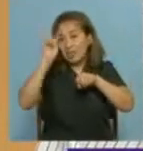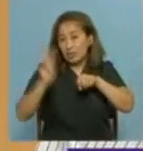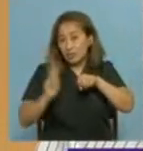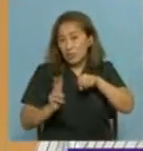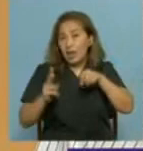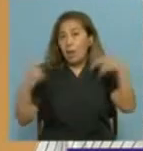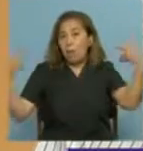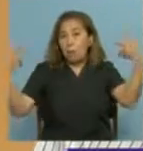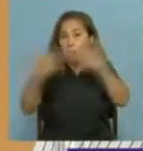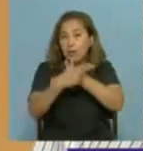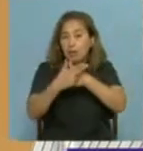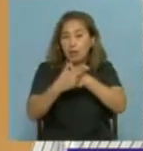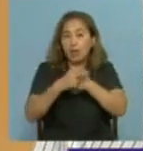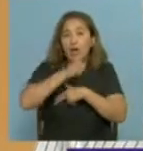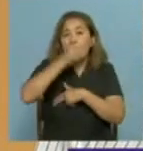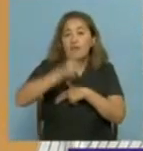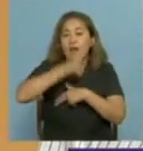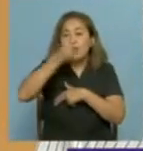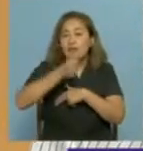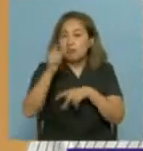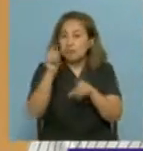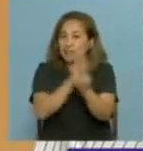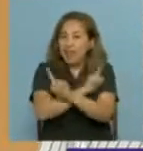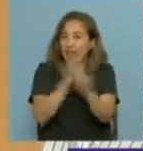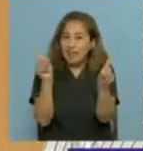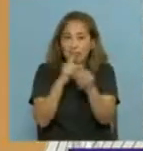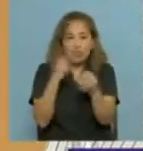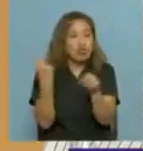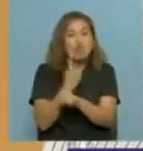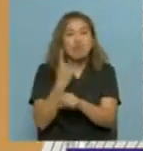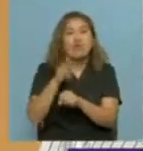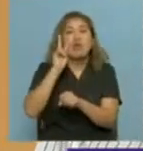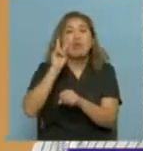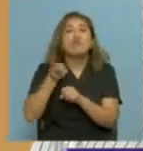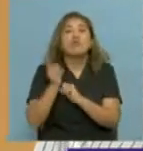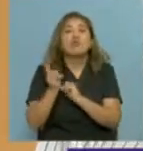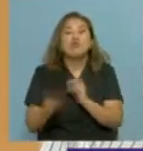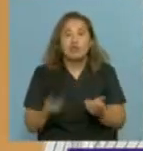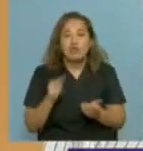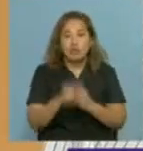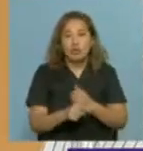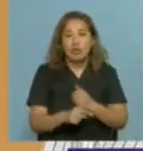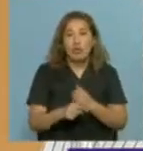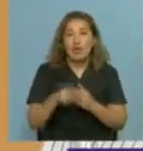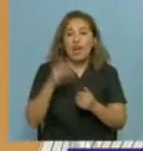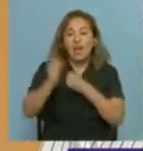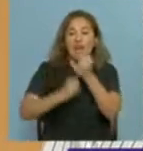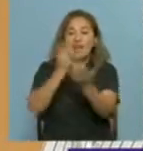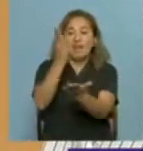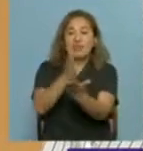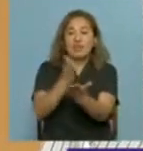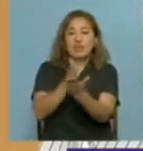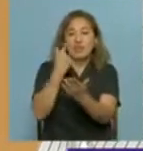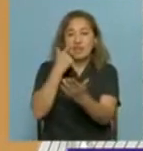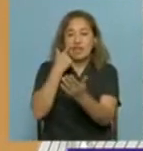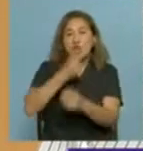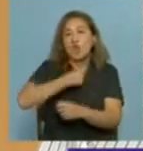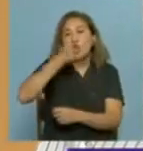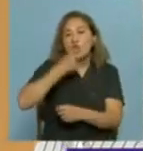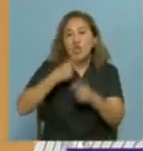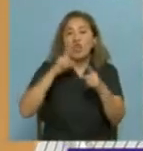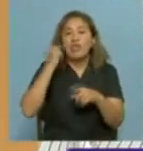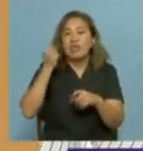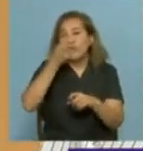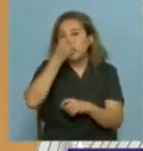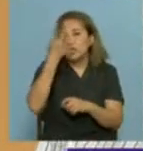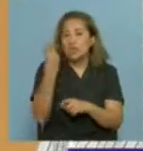censurados que no pueden hablar nada de la situación que está sucediendo al asia la frontera recientemente fue lo del concierto el 22